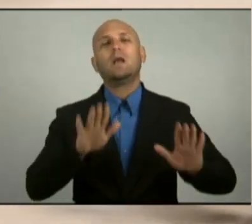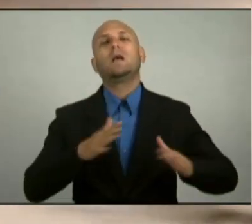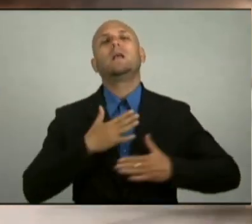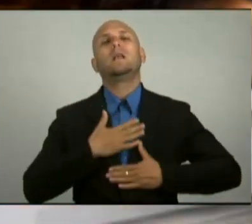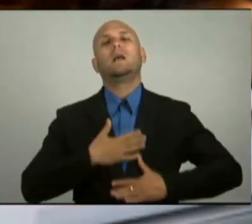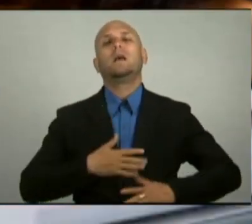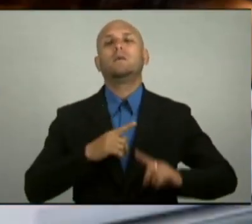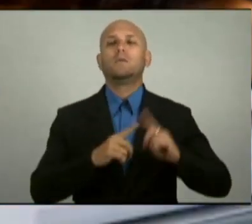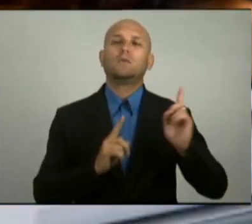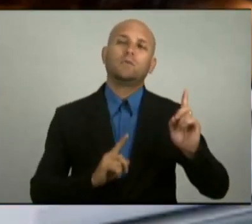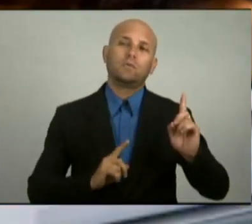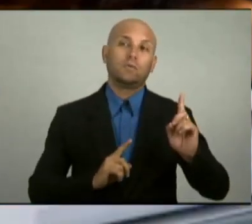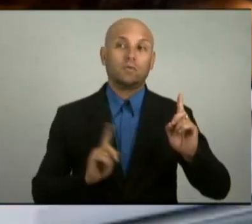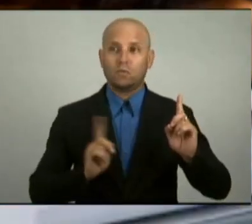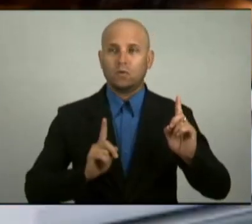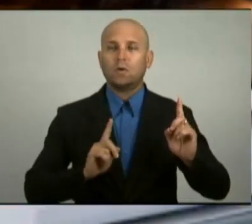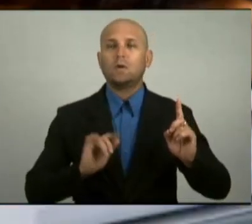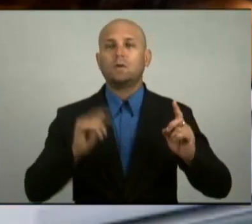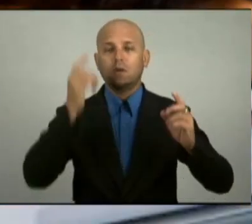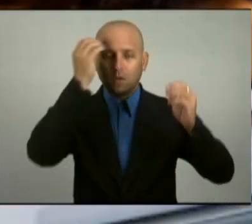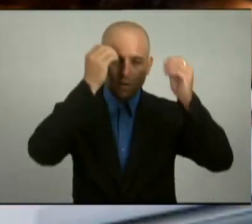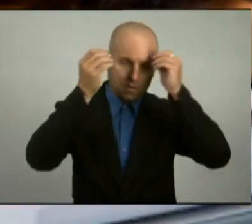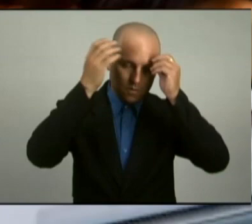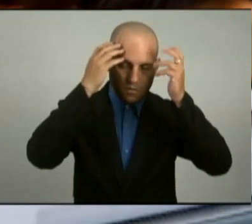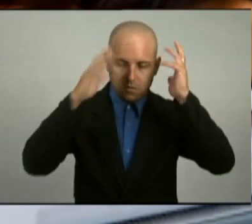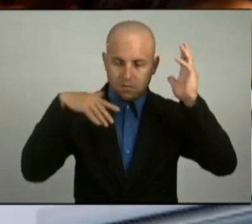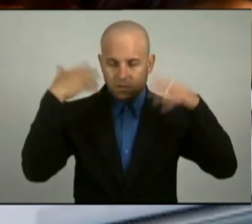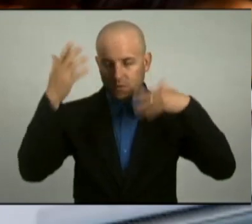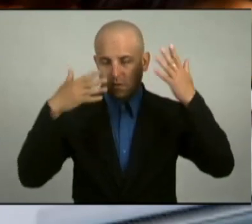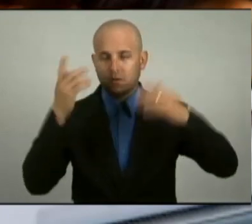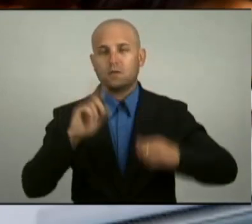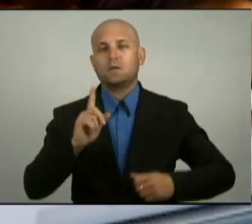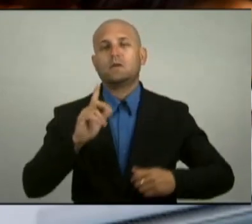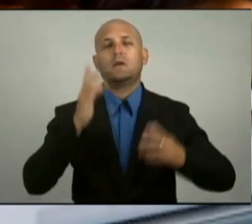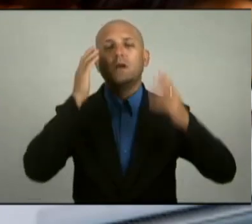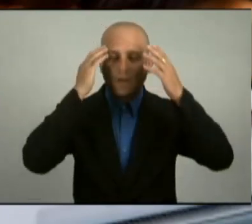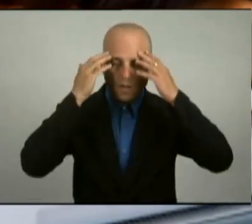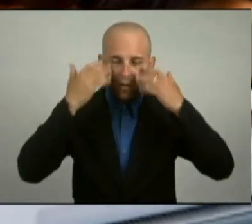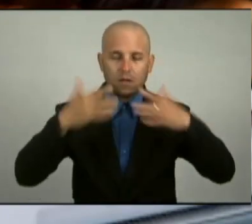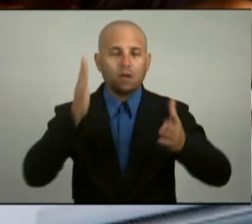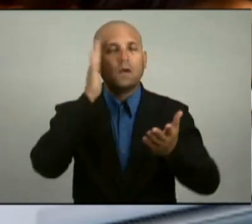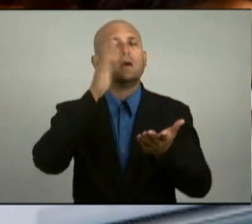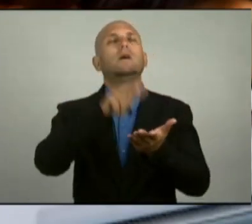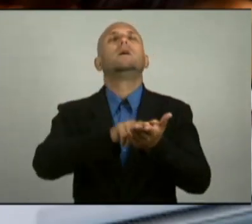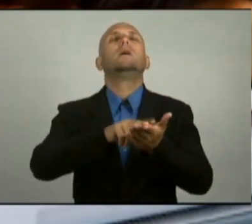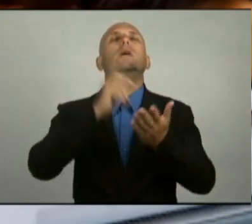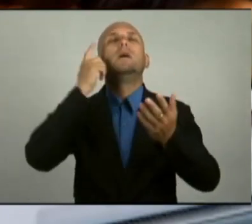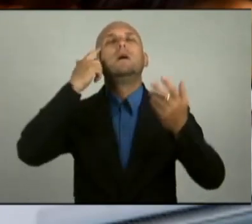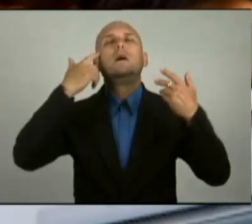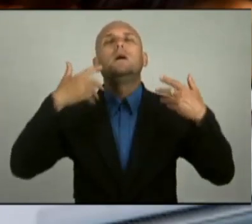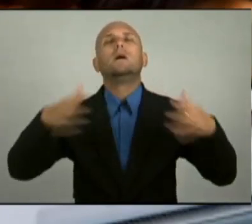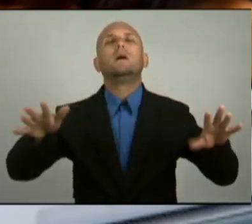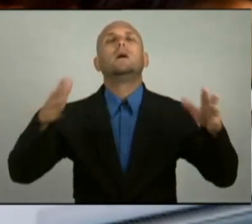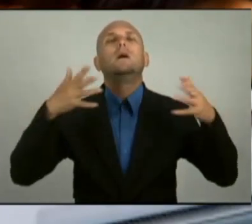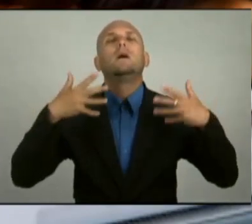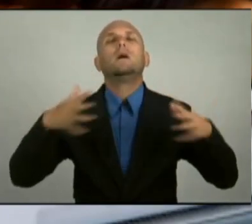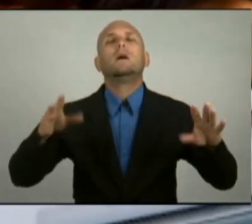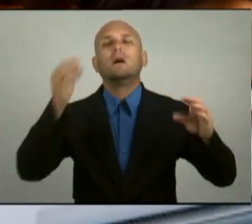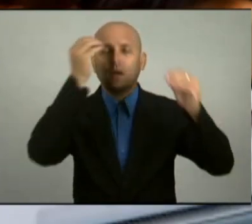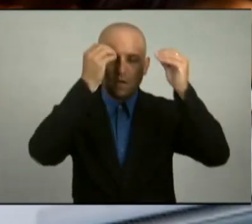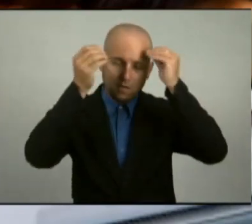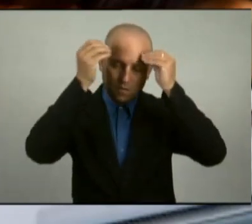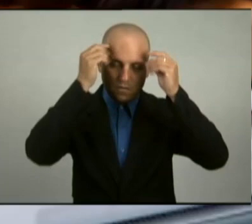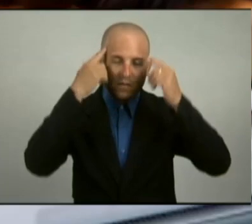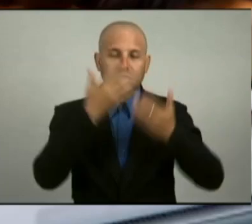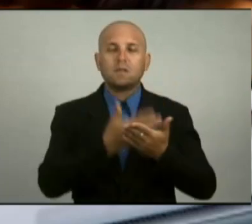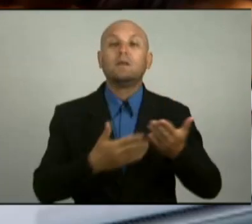sirve también para descargar un buen número de tensiones originadas durante la vigilia y aquí es donde juega su papel más importante nuestra capacidad